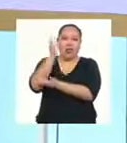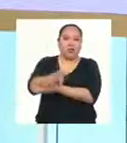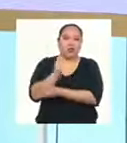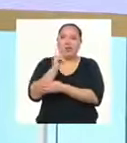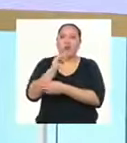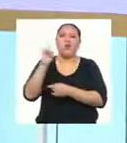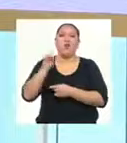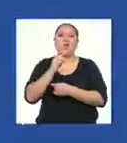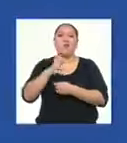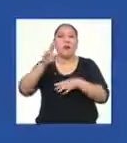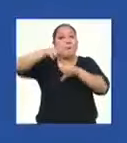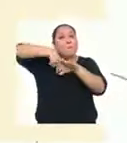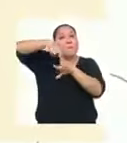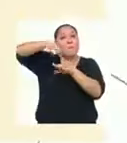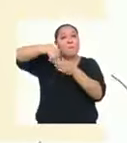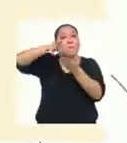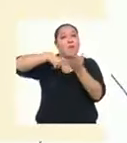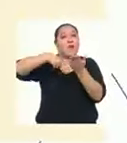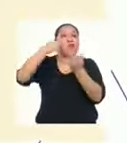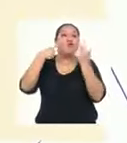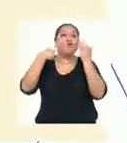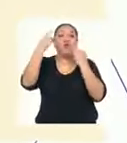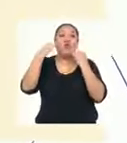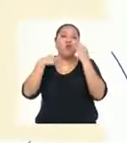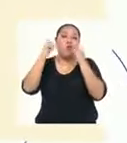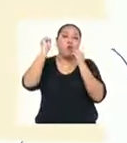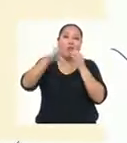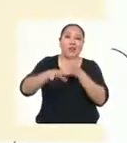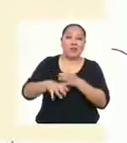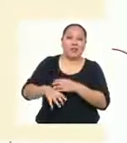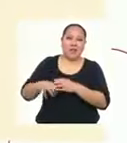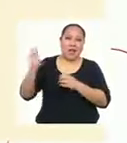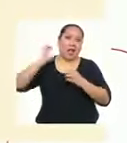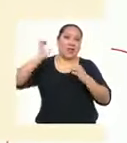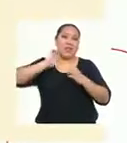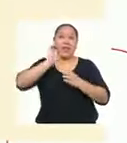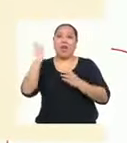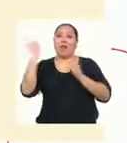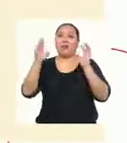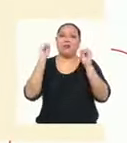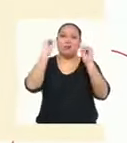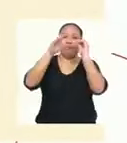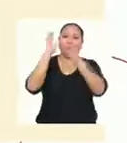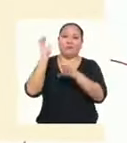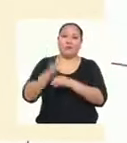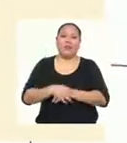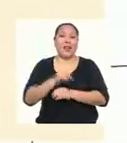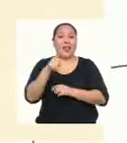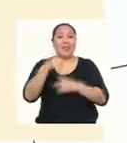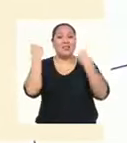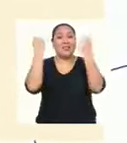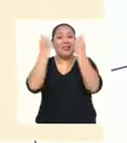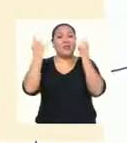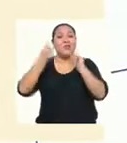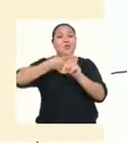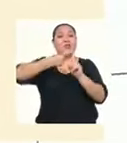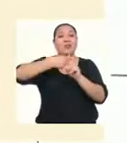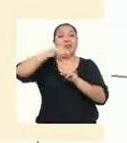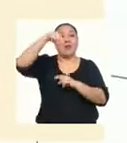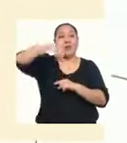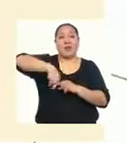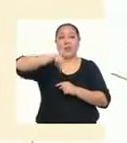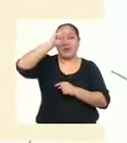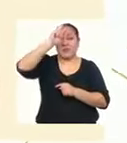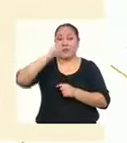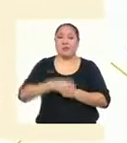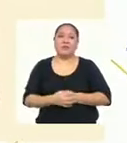para celebrar los carnavales. Así es. Todas las festividades son una actividad positiva para nuestro país,